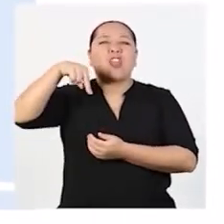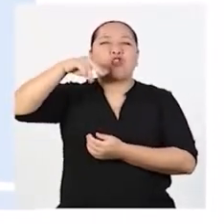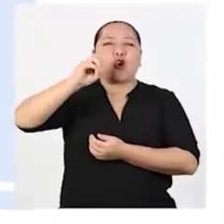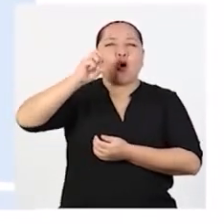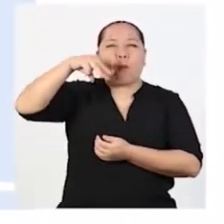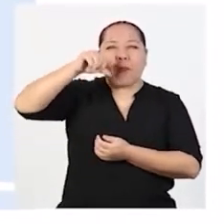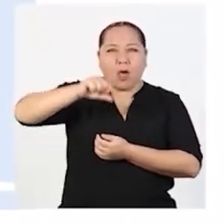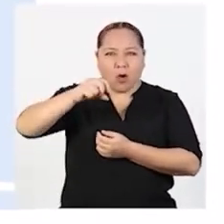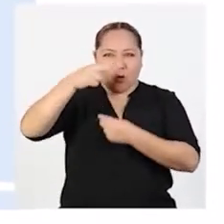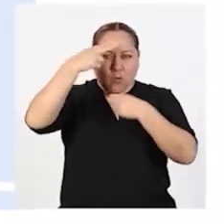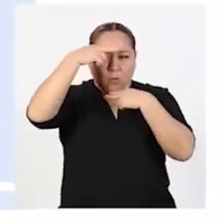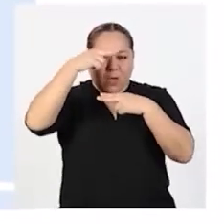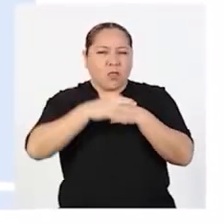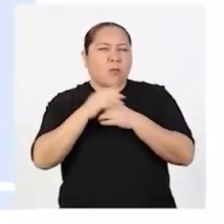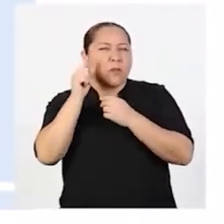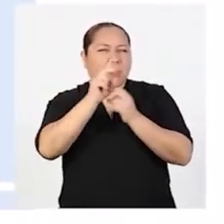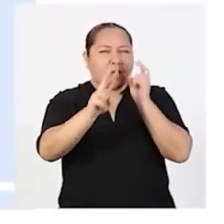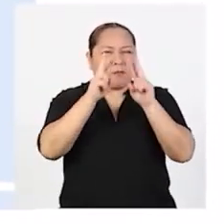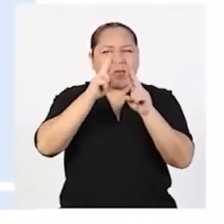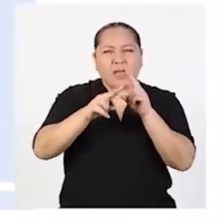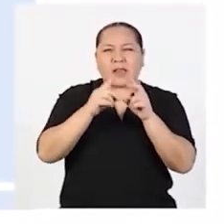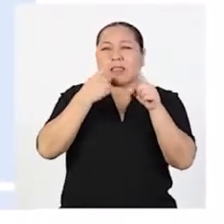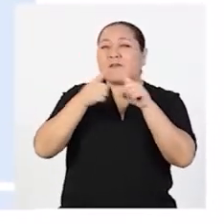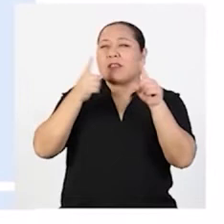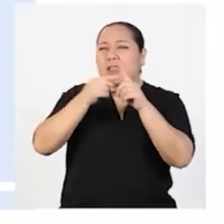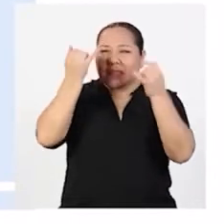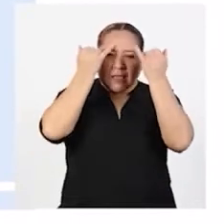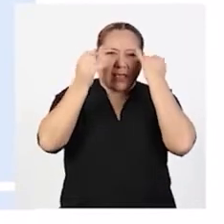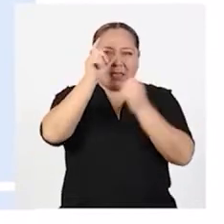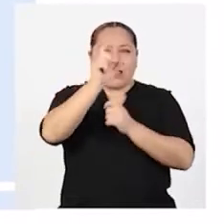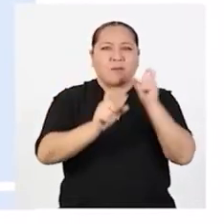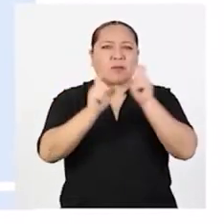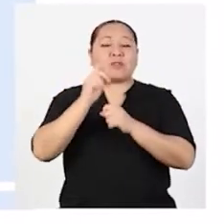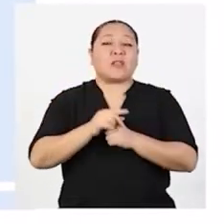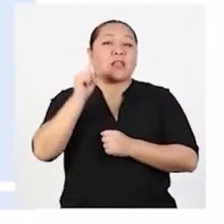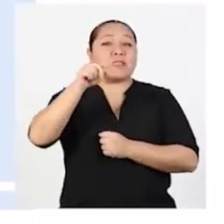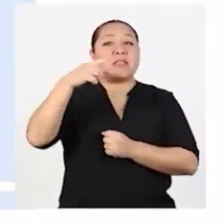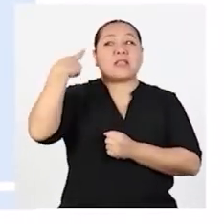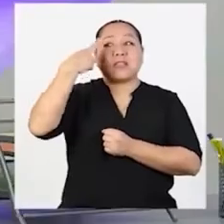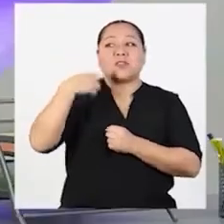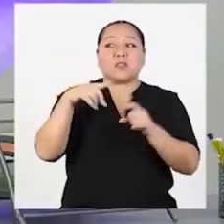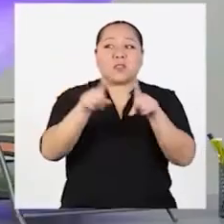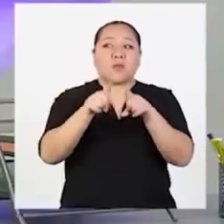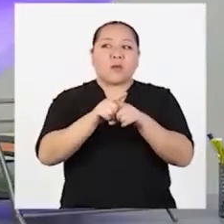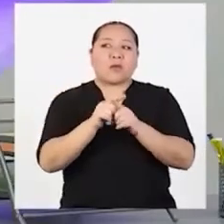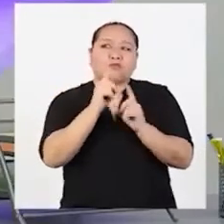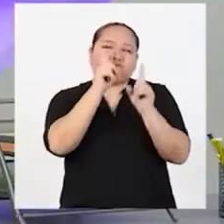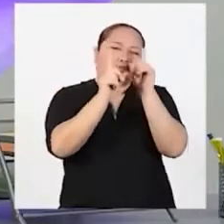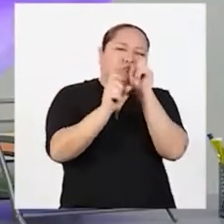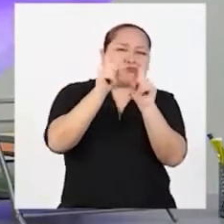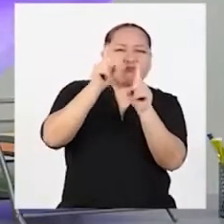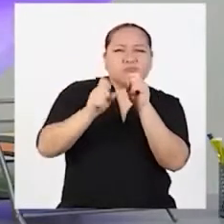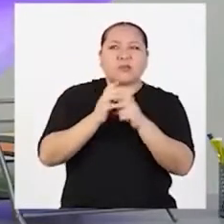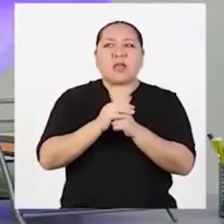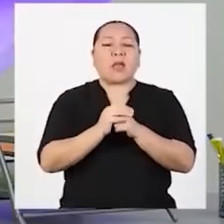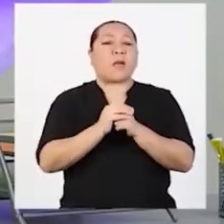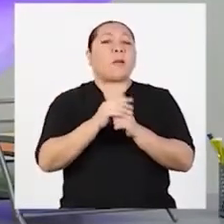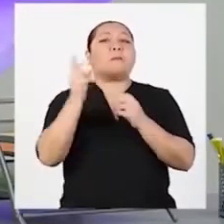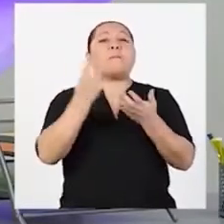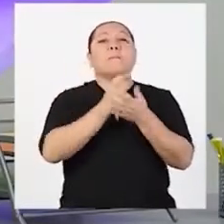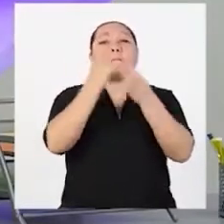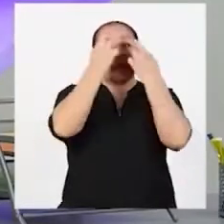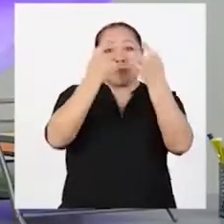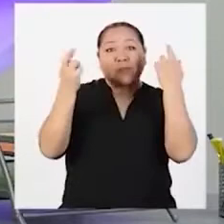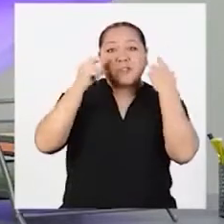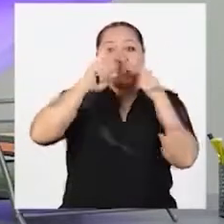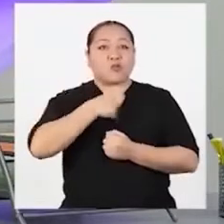Genoma Humano a cambiar la visión e ideas sobre el ser humano? Por eso también tenemos unas preguntas